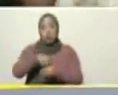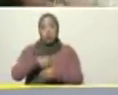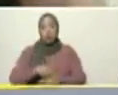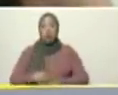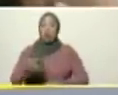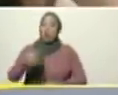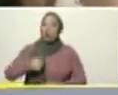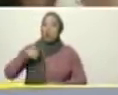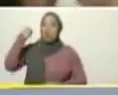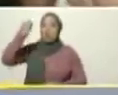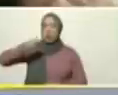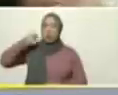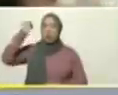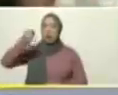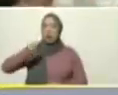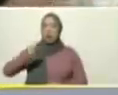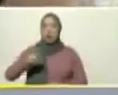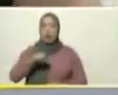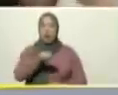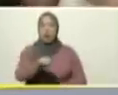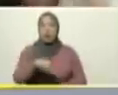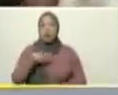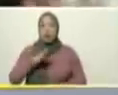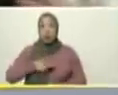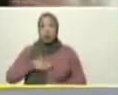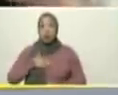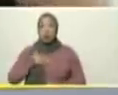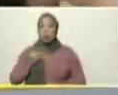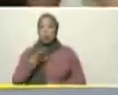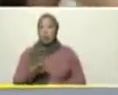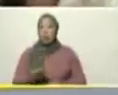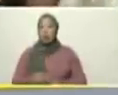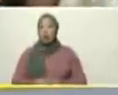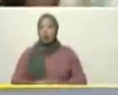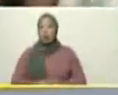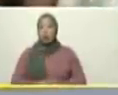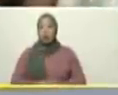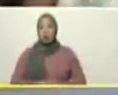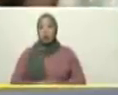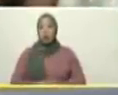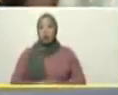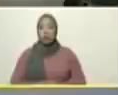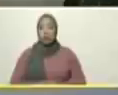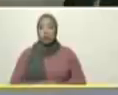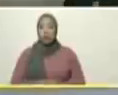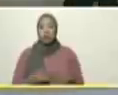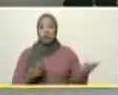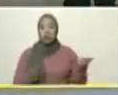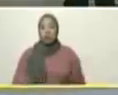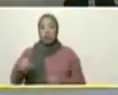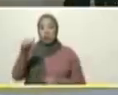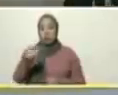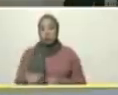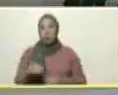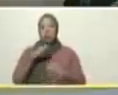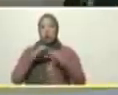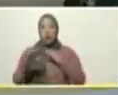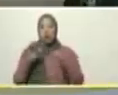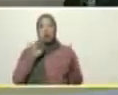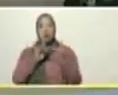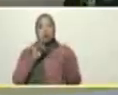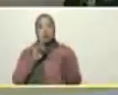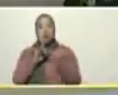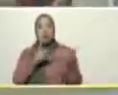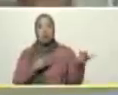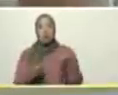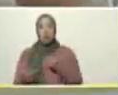decía, ese es el camino de tener fe en la construcción con la gente, el camino de la comunicación directa, el